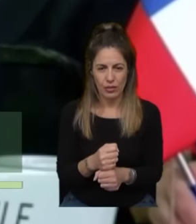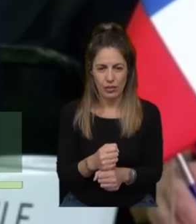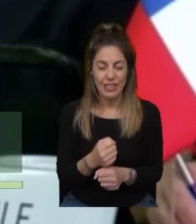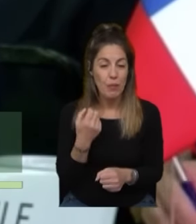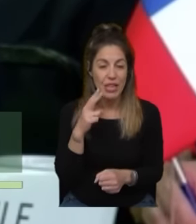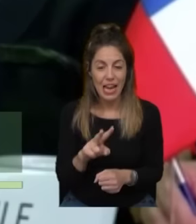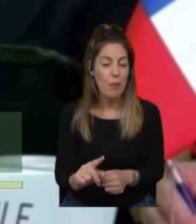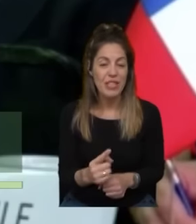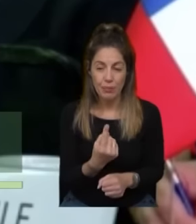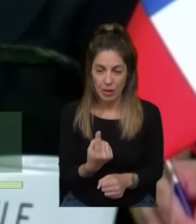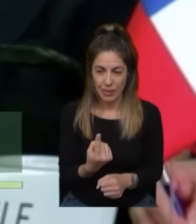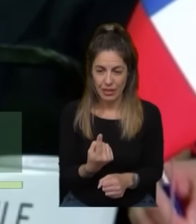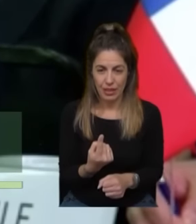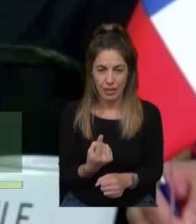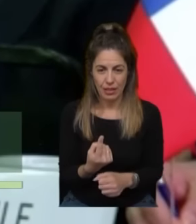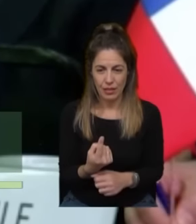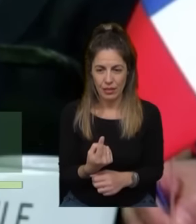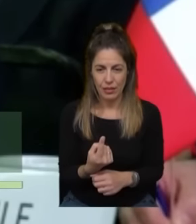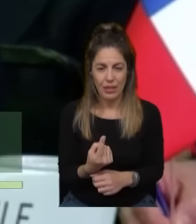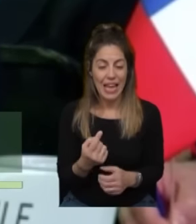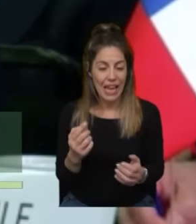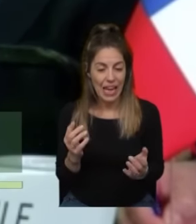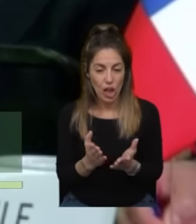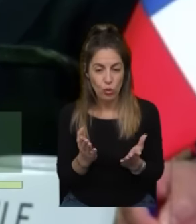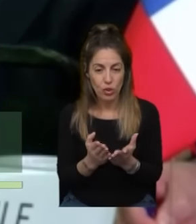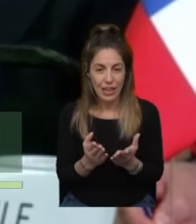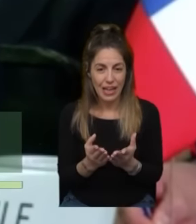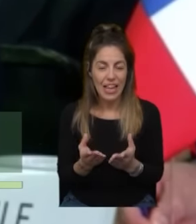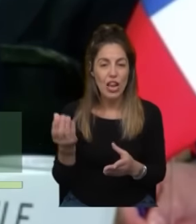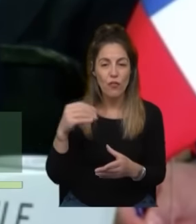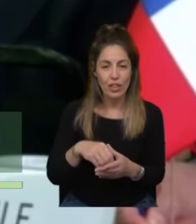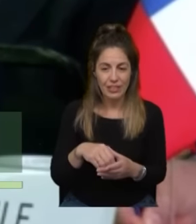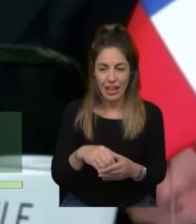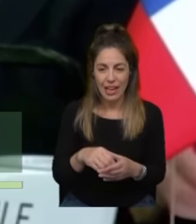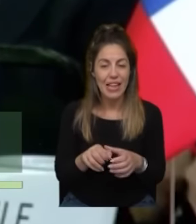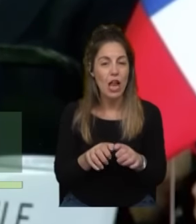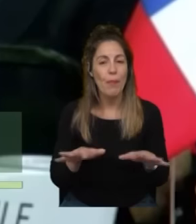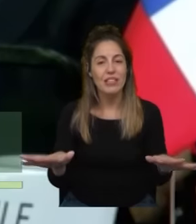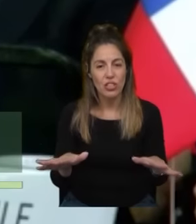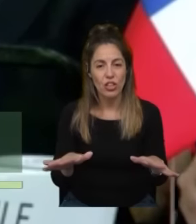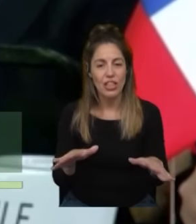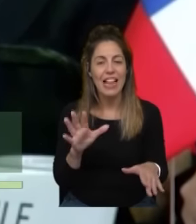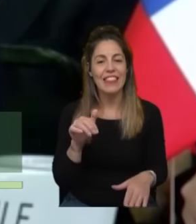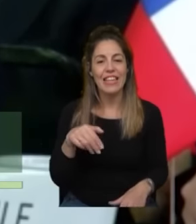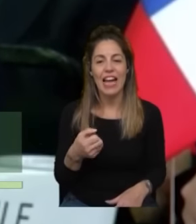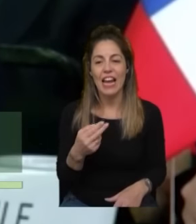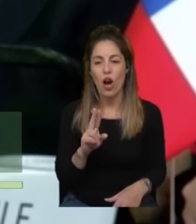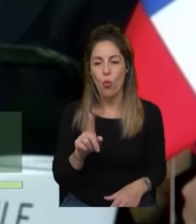de mirar principalmente y estudiar la influencia y la expansión, por ejemplo, del Tren de Aragua en América